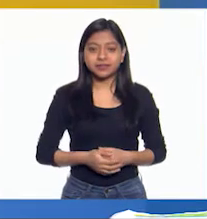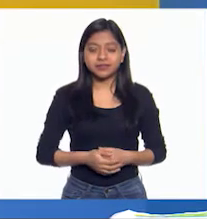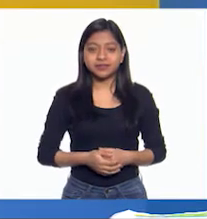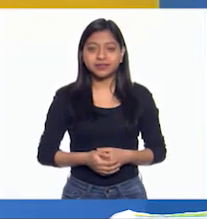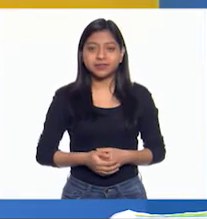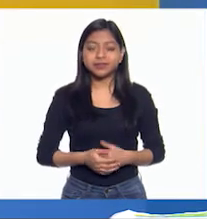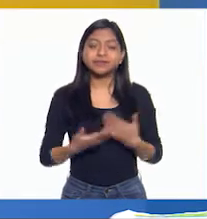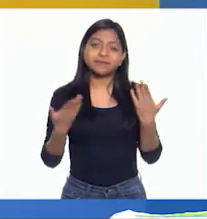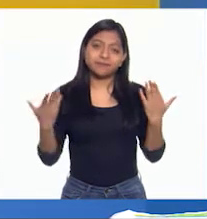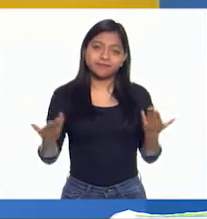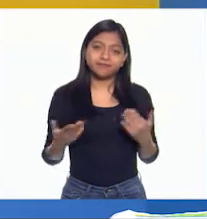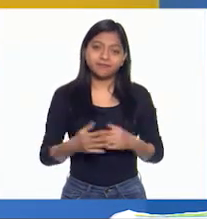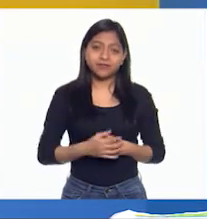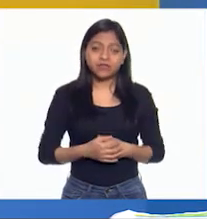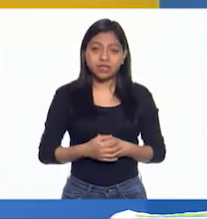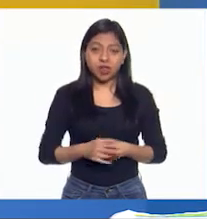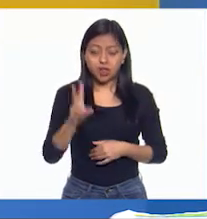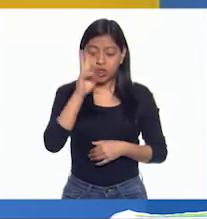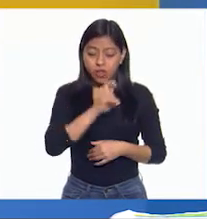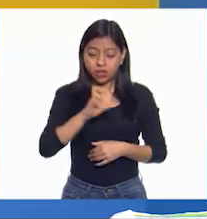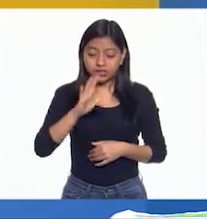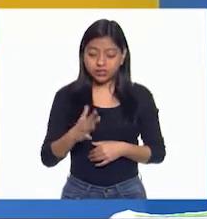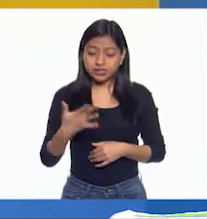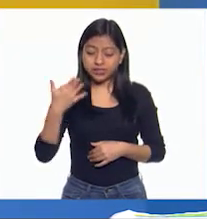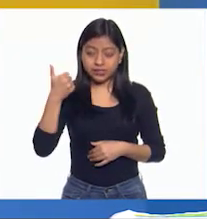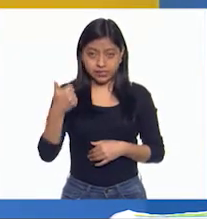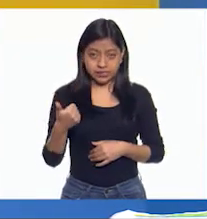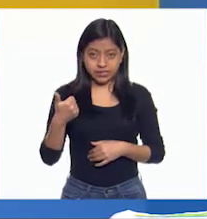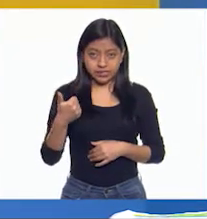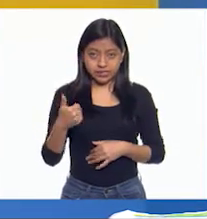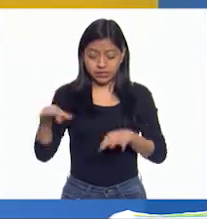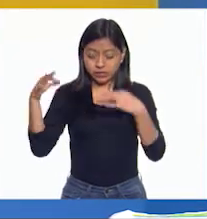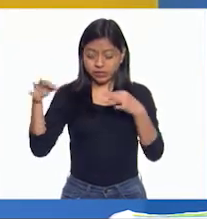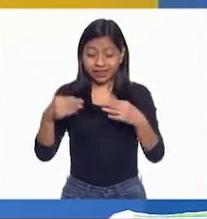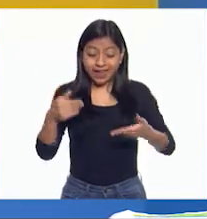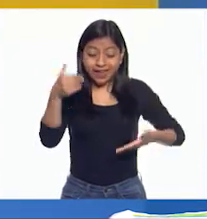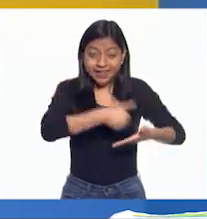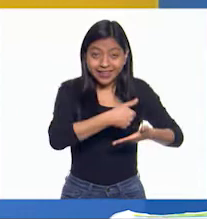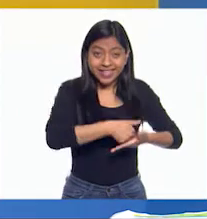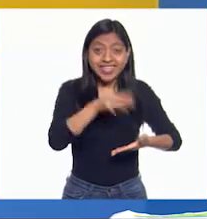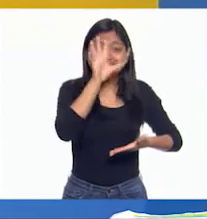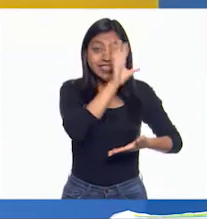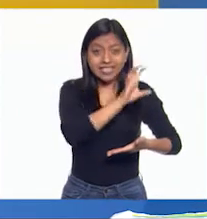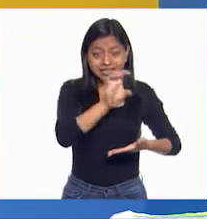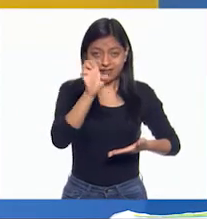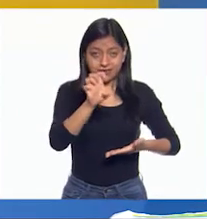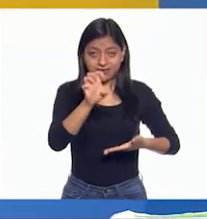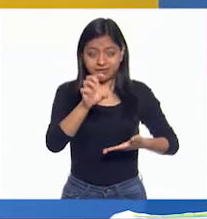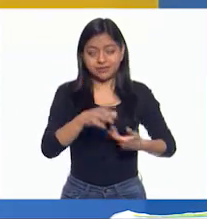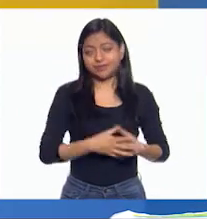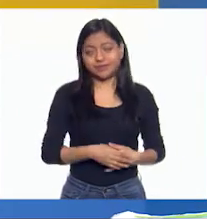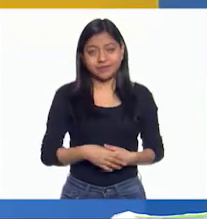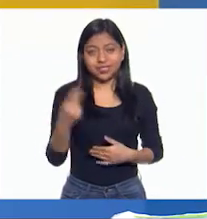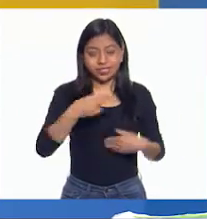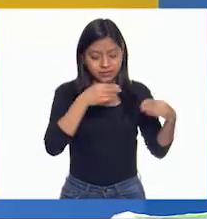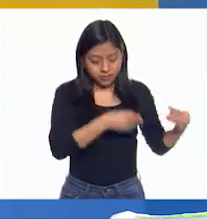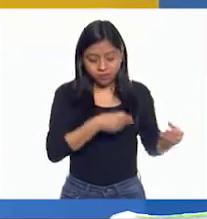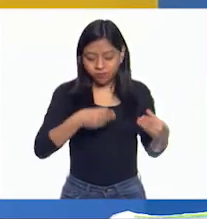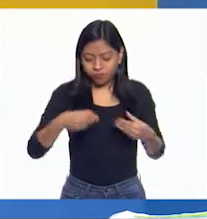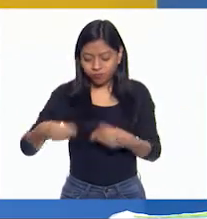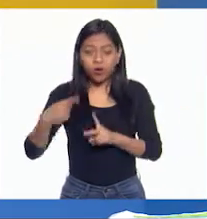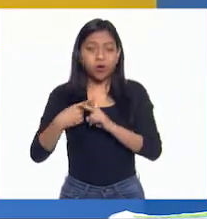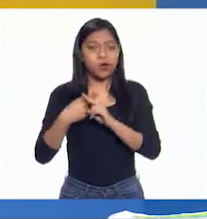es. Pues apenas llevaríamos 256 hojas y tienen que ser 500. Entonces hay que seguir haciendo cuentas en el